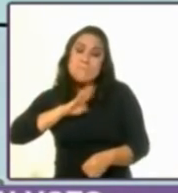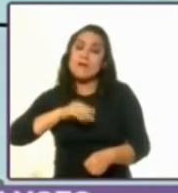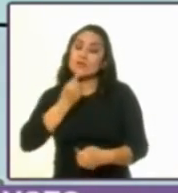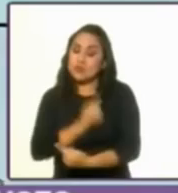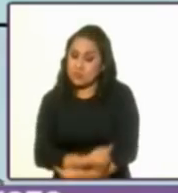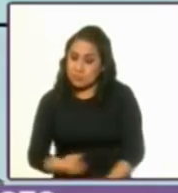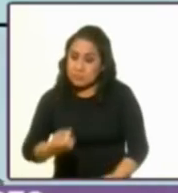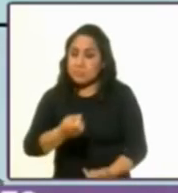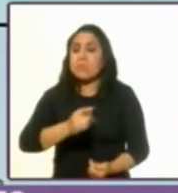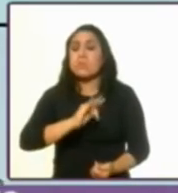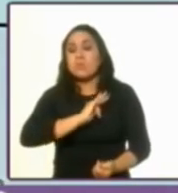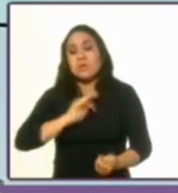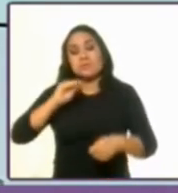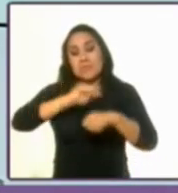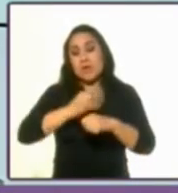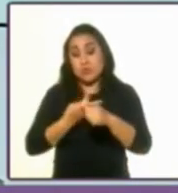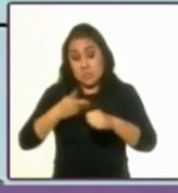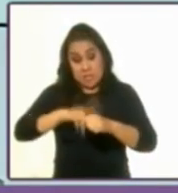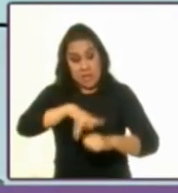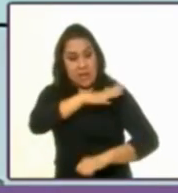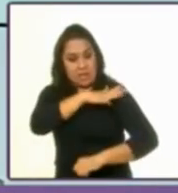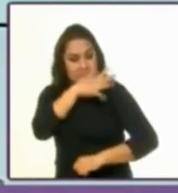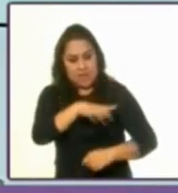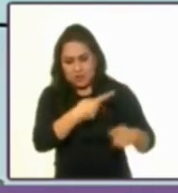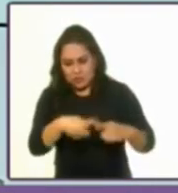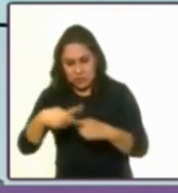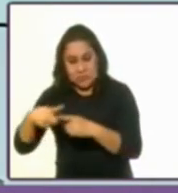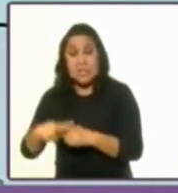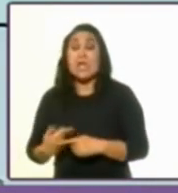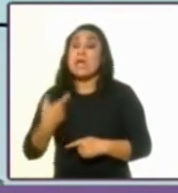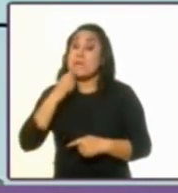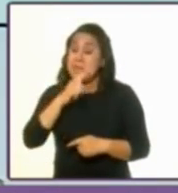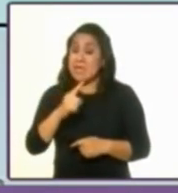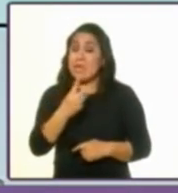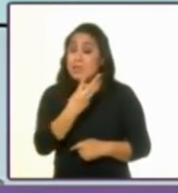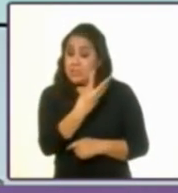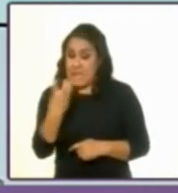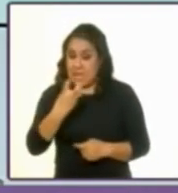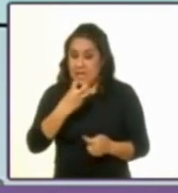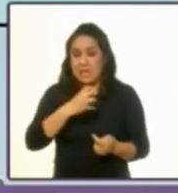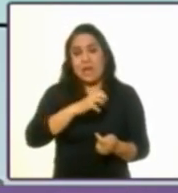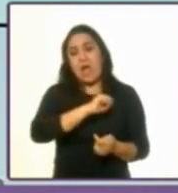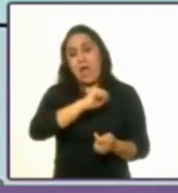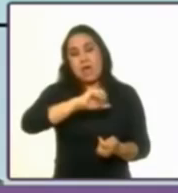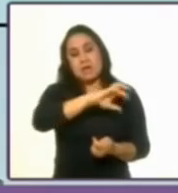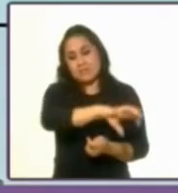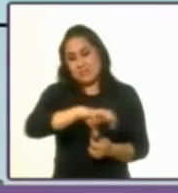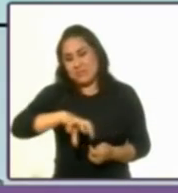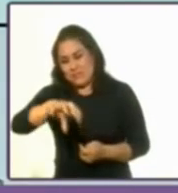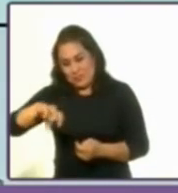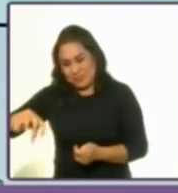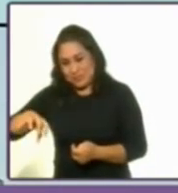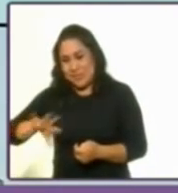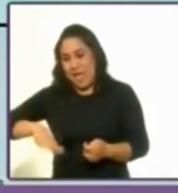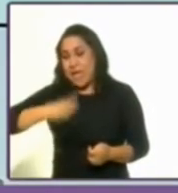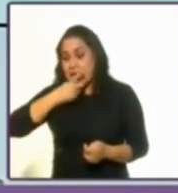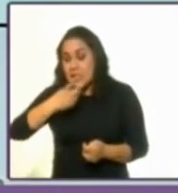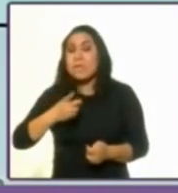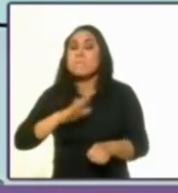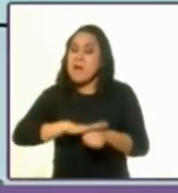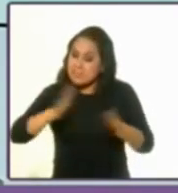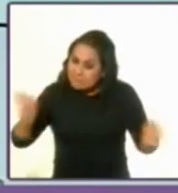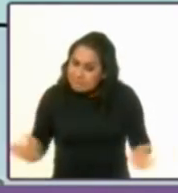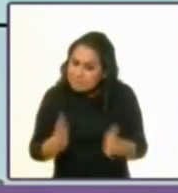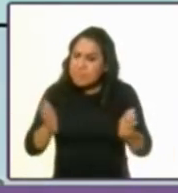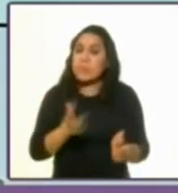convertir en hospitales generales y vamos también a hacer en estos 300 centros comunitarios de los que hemos hablado potenciar el